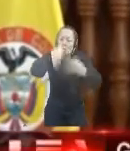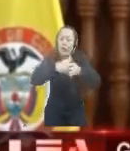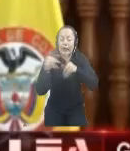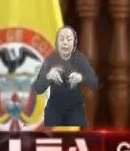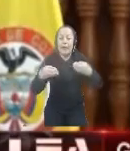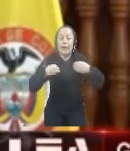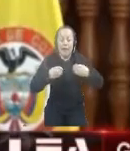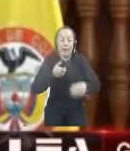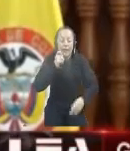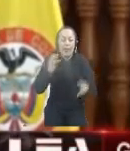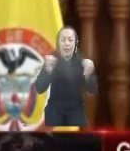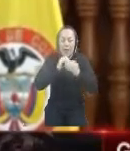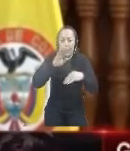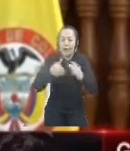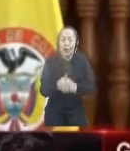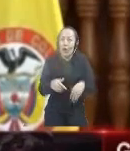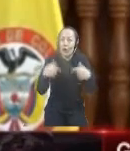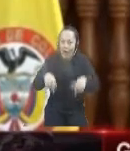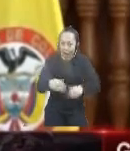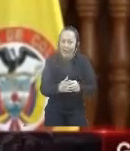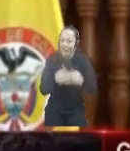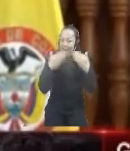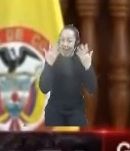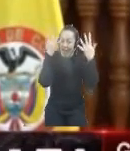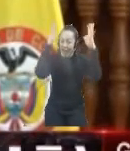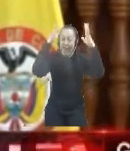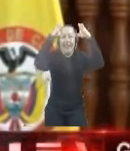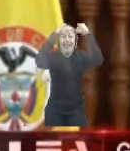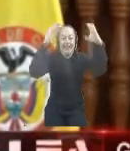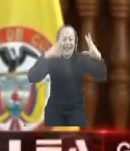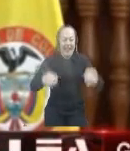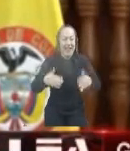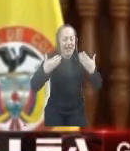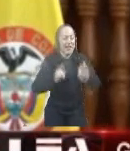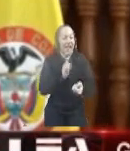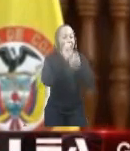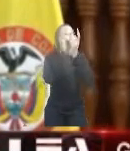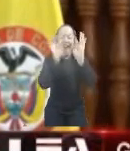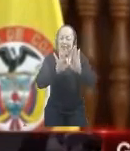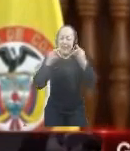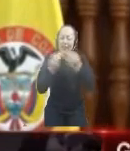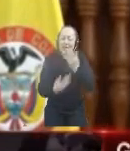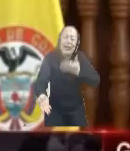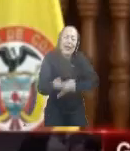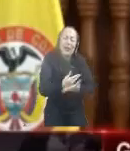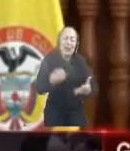usen estas fiestas de Navidad como unas fiestas de familia, de reencuentro, de paz, de concordia.